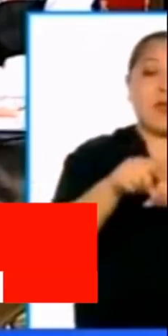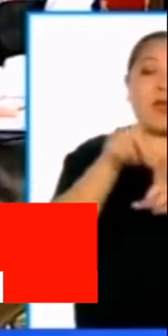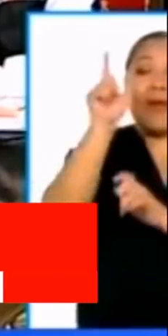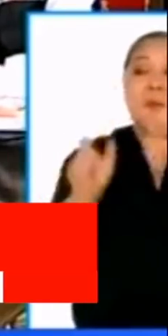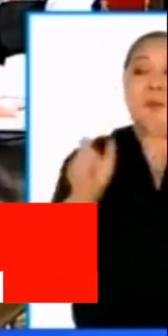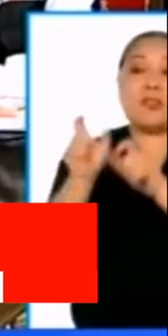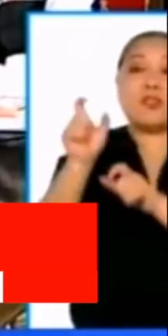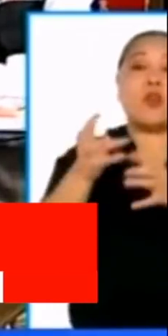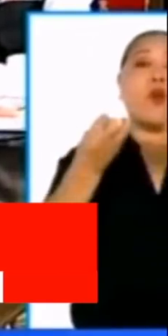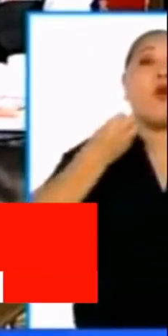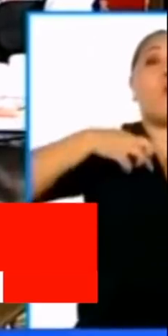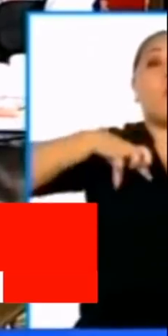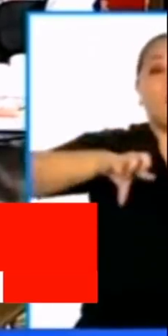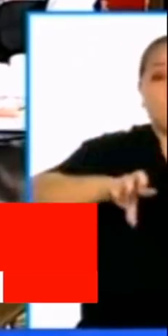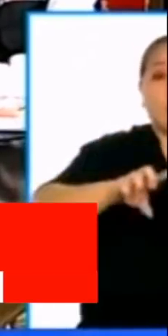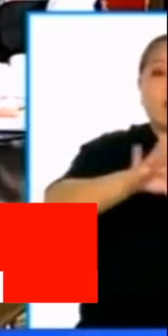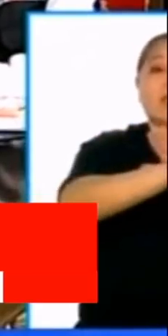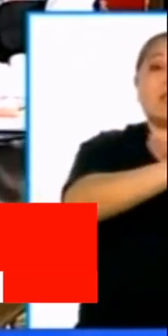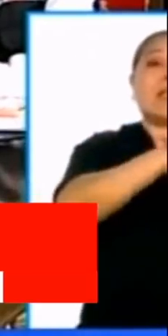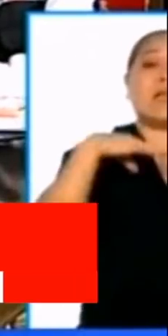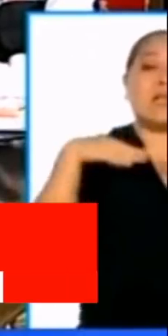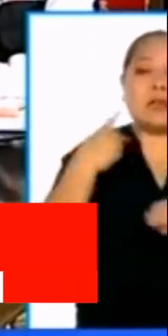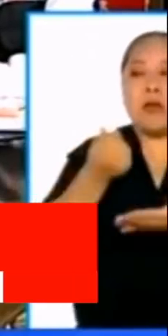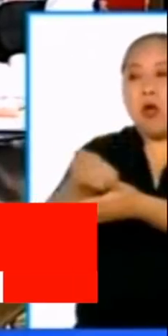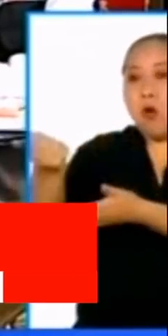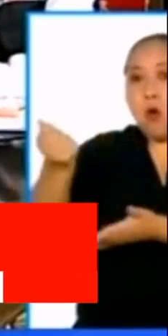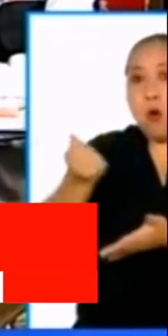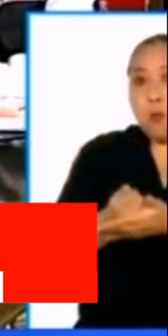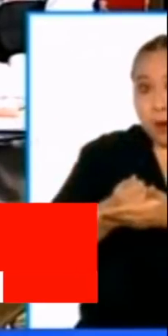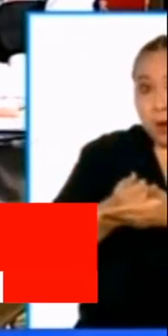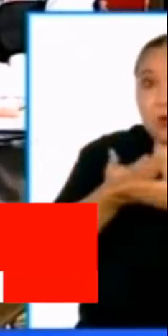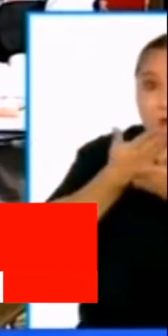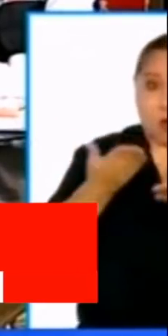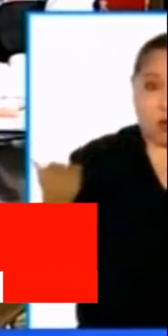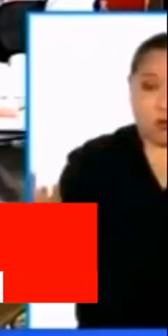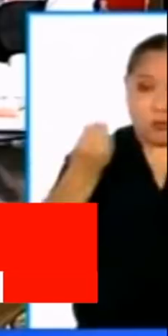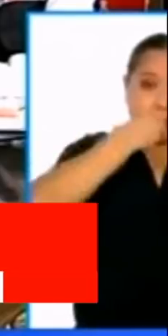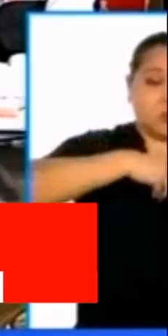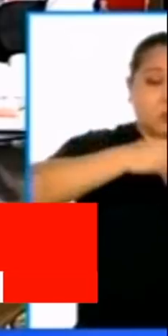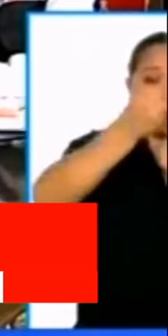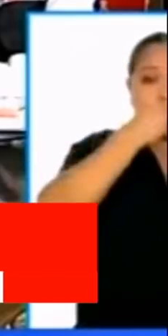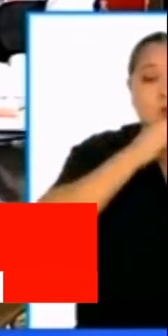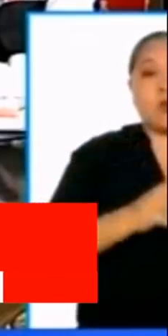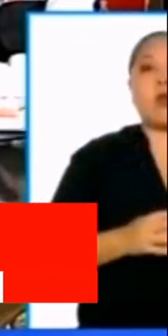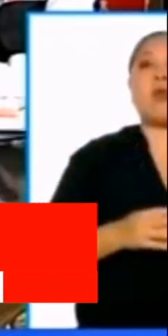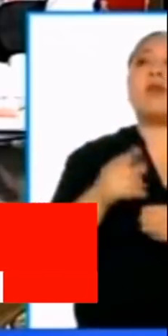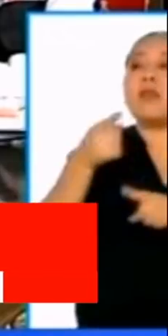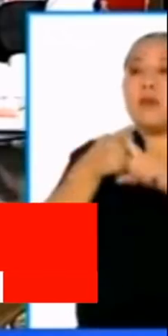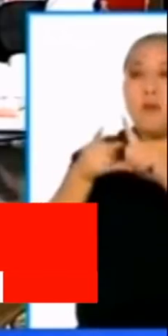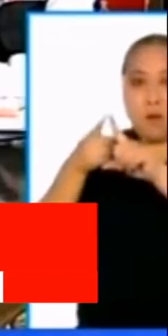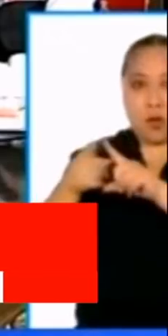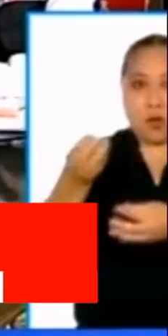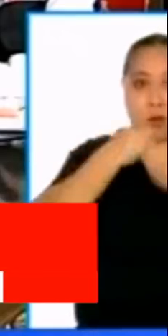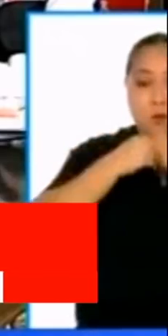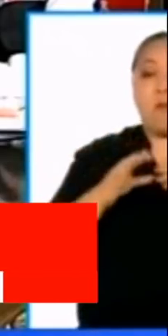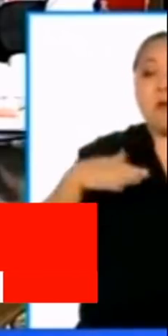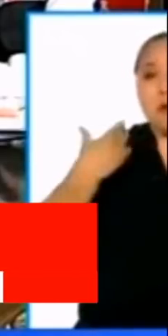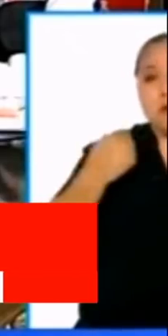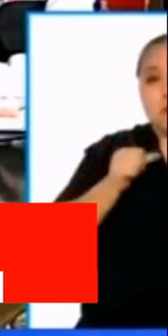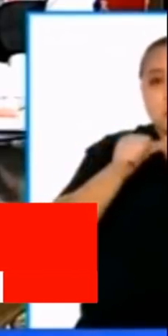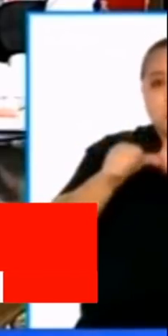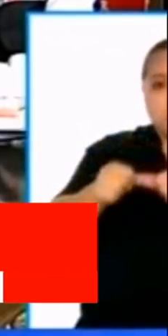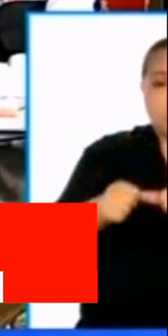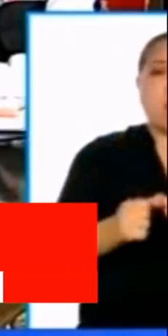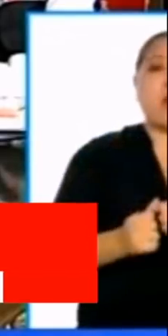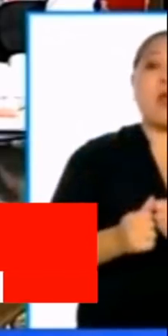las personas tienen la oportunidad de poder salir a comprar, abastecerse de sus alimentos, de los alimentos,